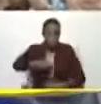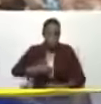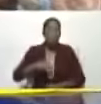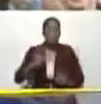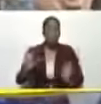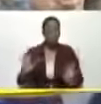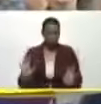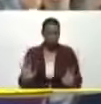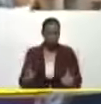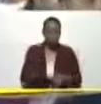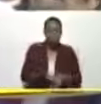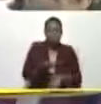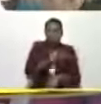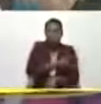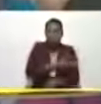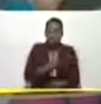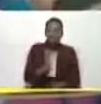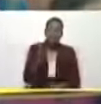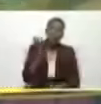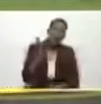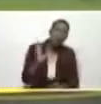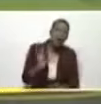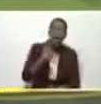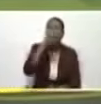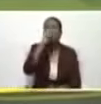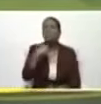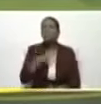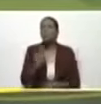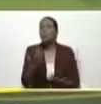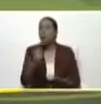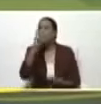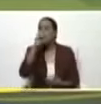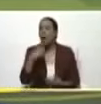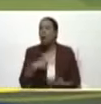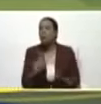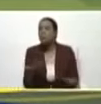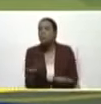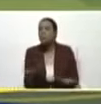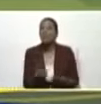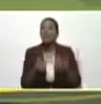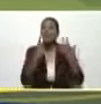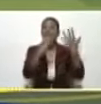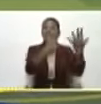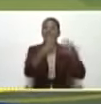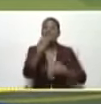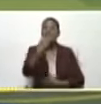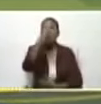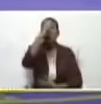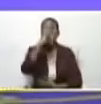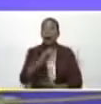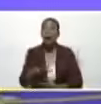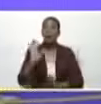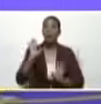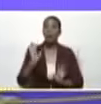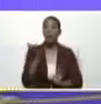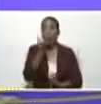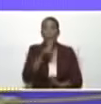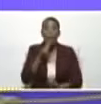yo que soy un chamo qué edad tengo yoico soy un chamo de 61 años